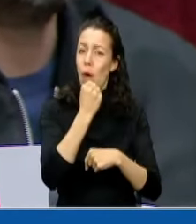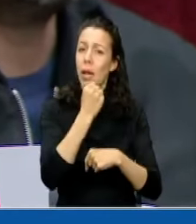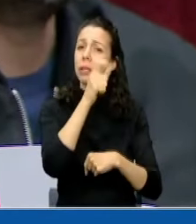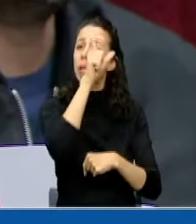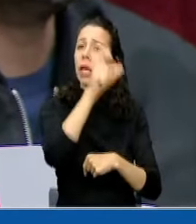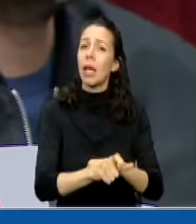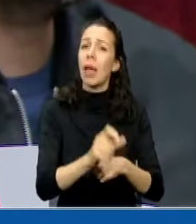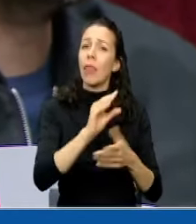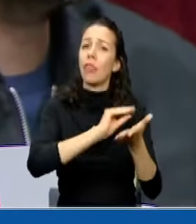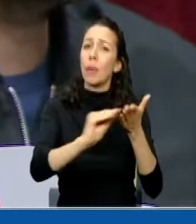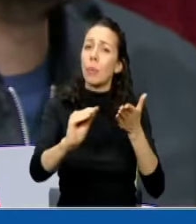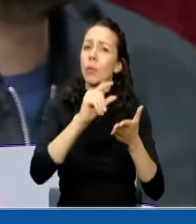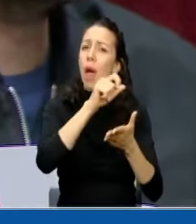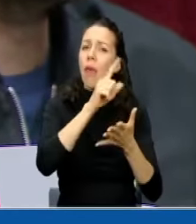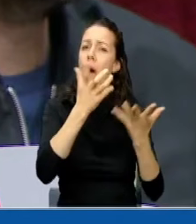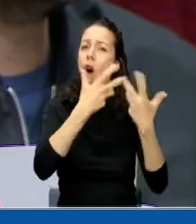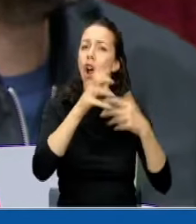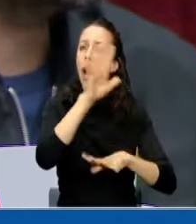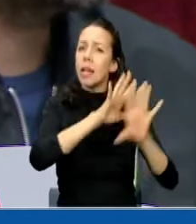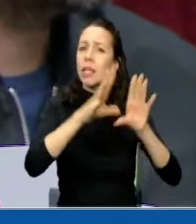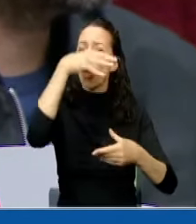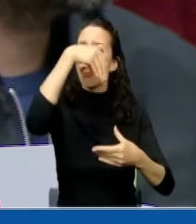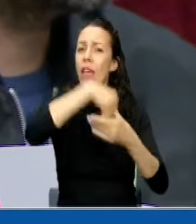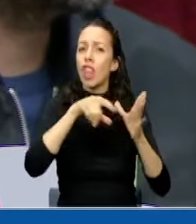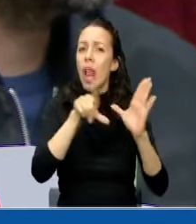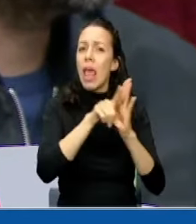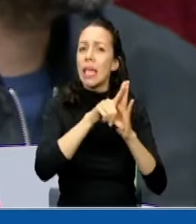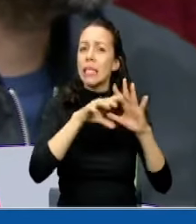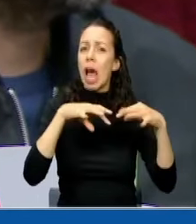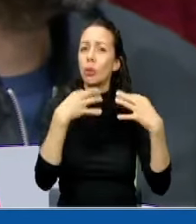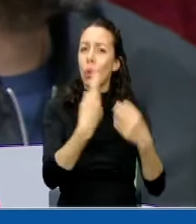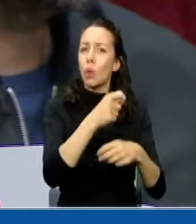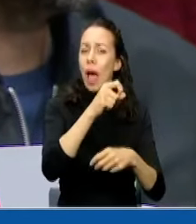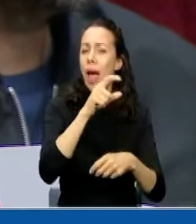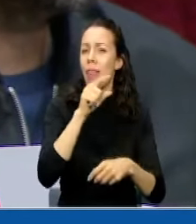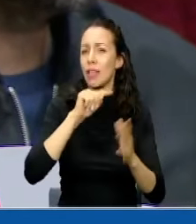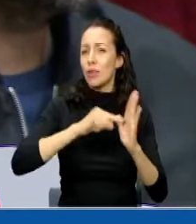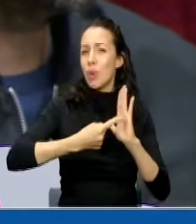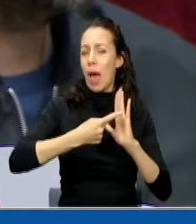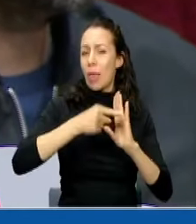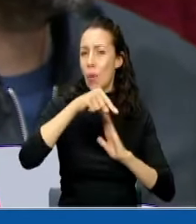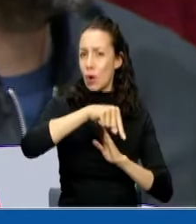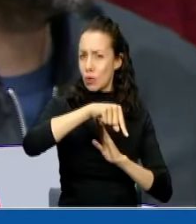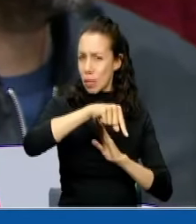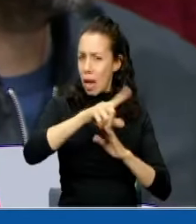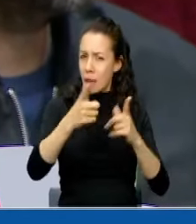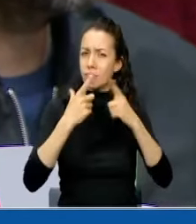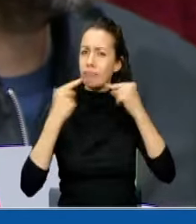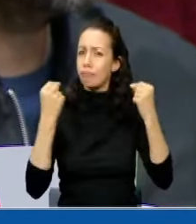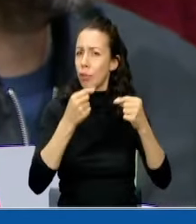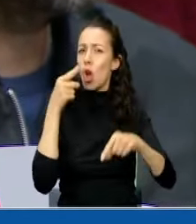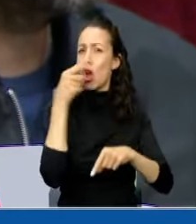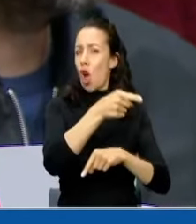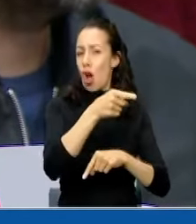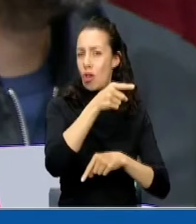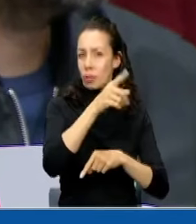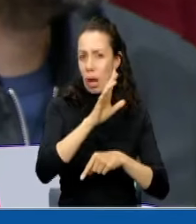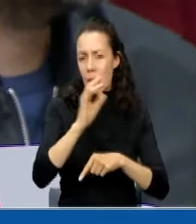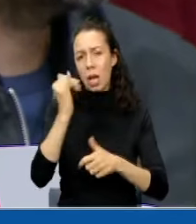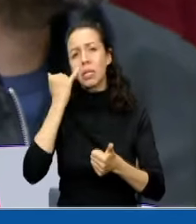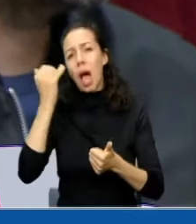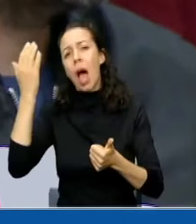la diputada en la legislatura de la Ciudad de Buenos Aires. Si bien ya se ha mencionado este tema en varias intervenciones